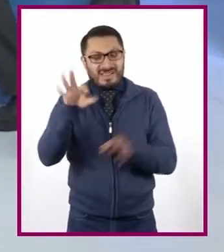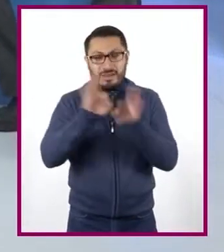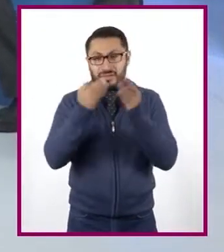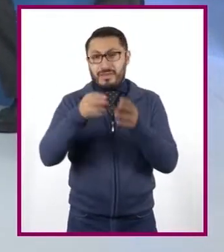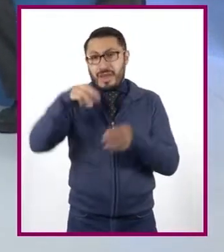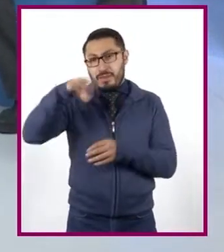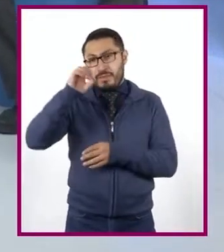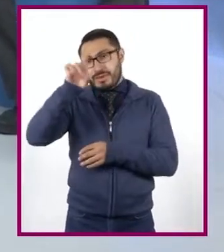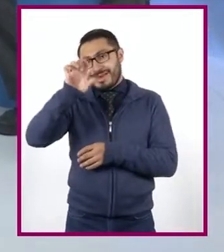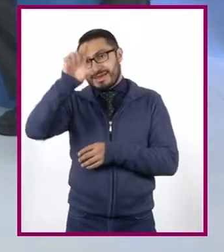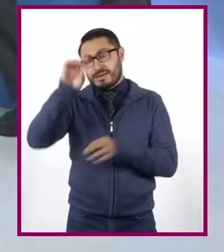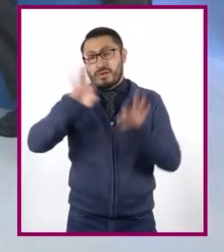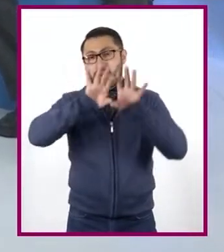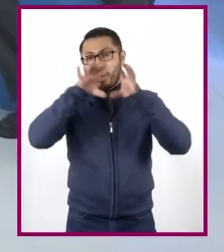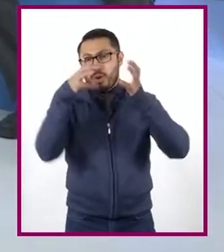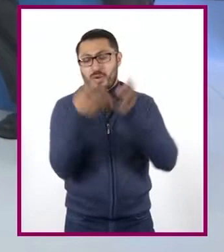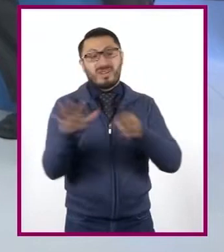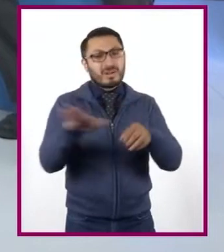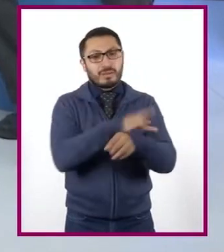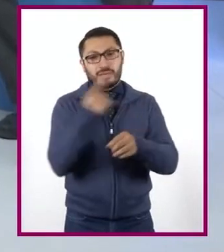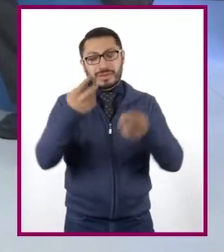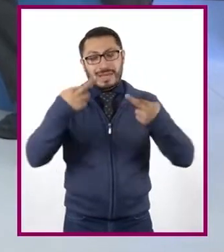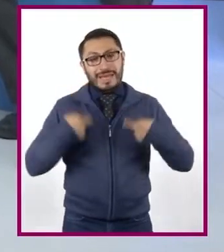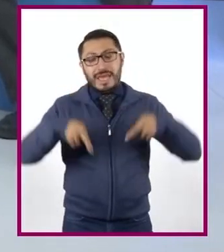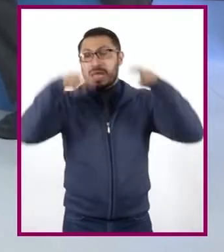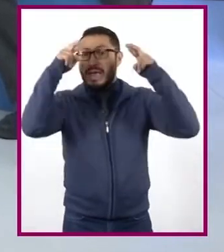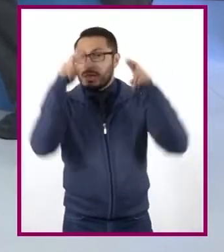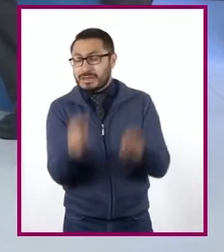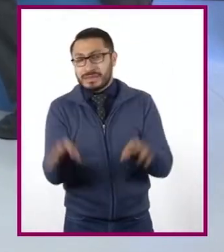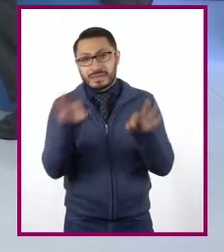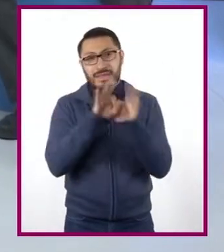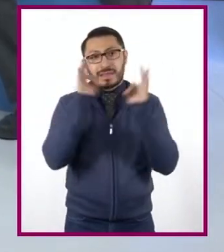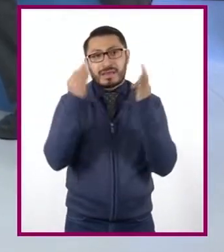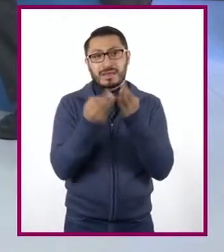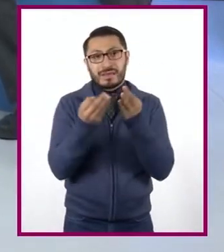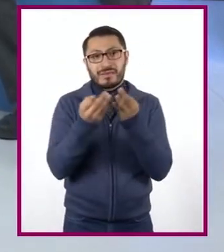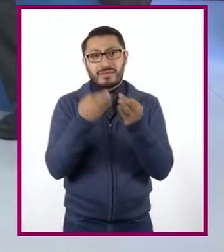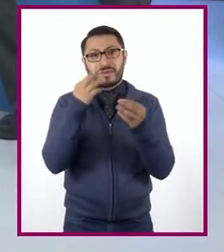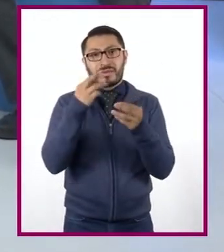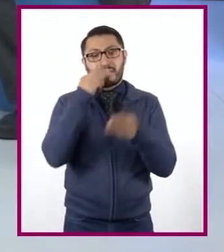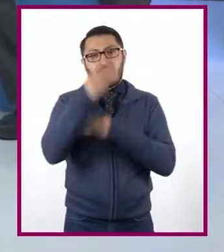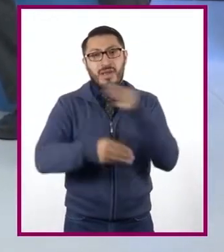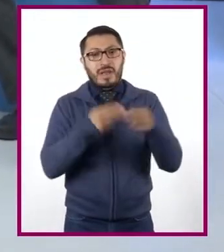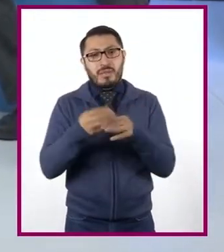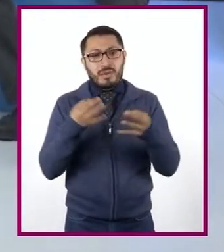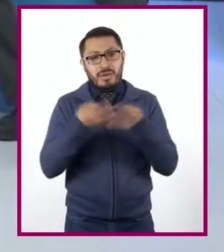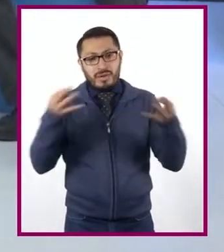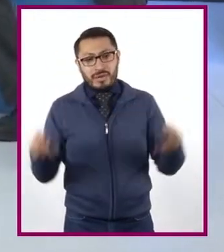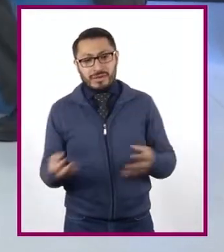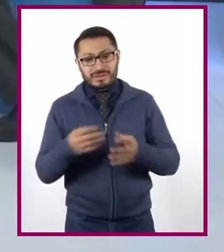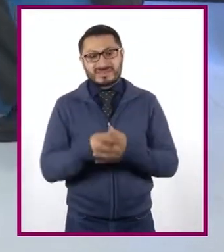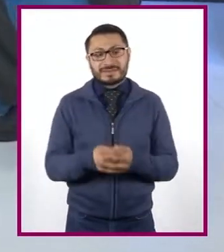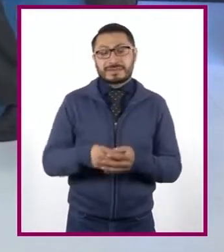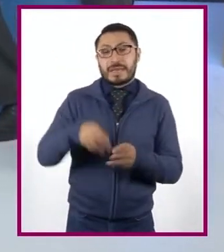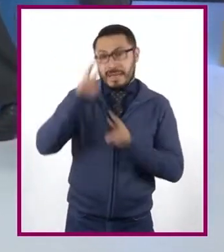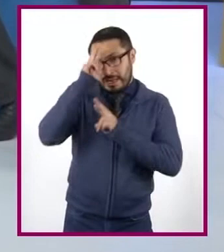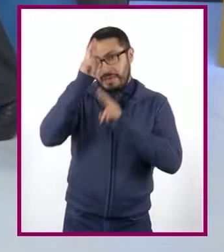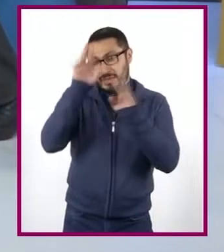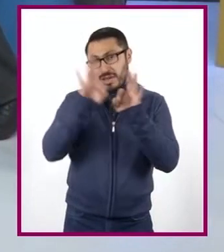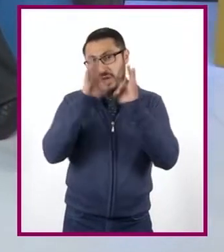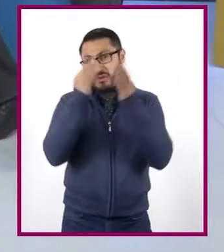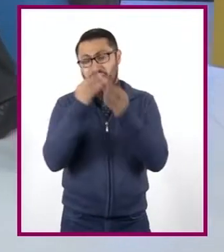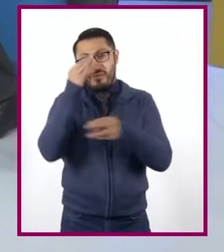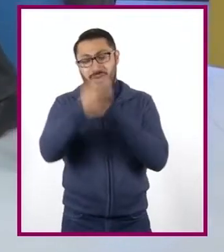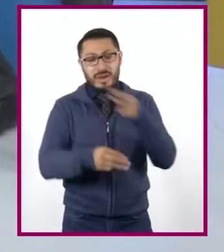intenta representar al planeta Tierra a escala manejable y comprensible, respetando la forma esférica de nuestro